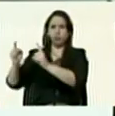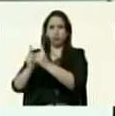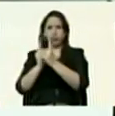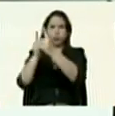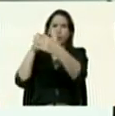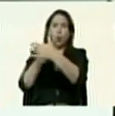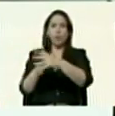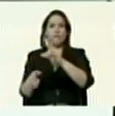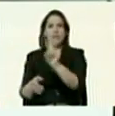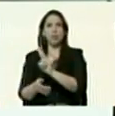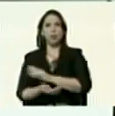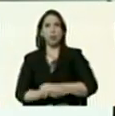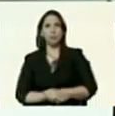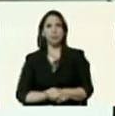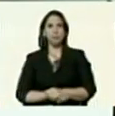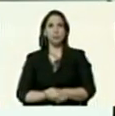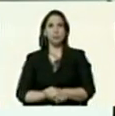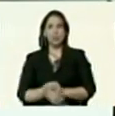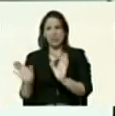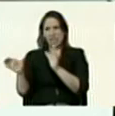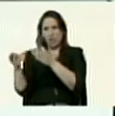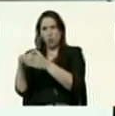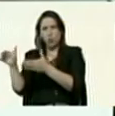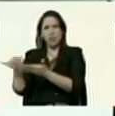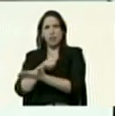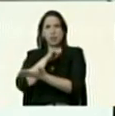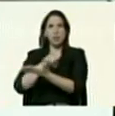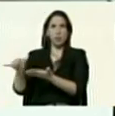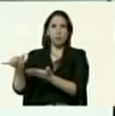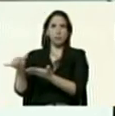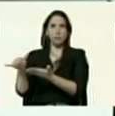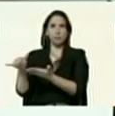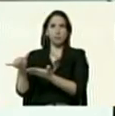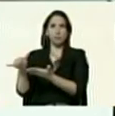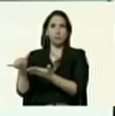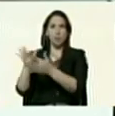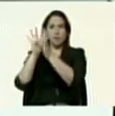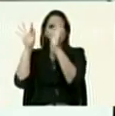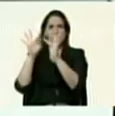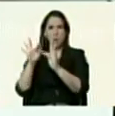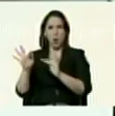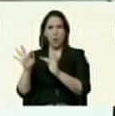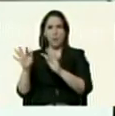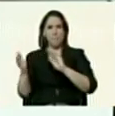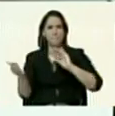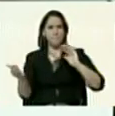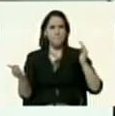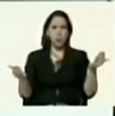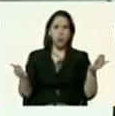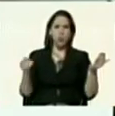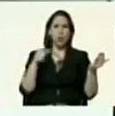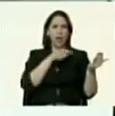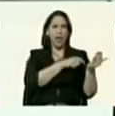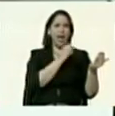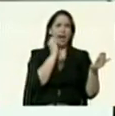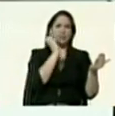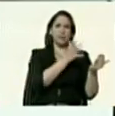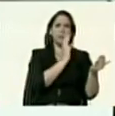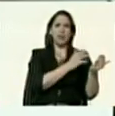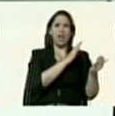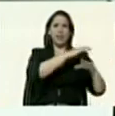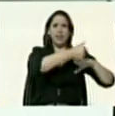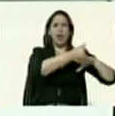contra Venezuela, se reúnen en Nueva York de manera paralela a la Asamblea General de Naciones Unidas y no